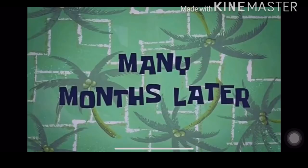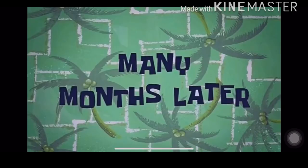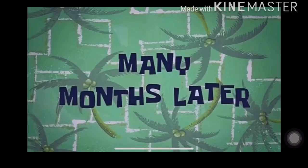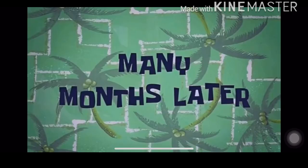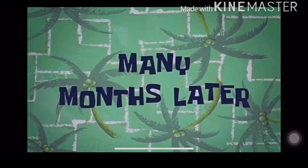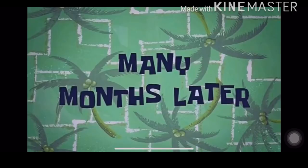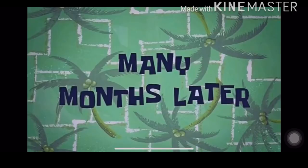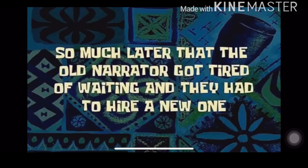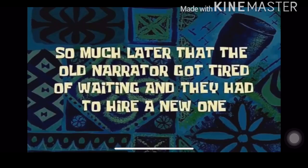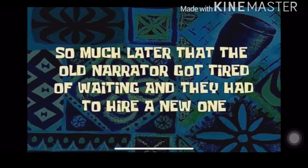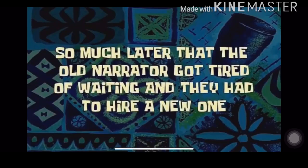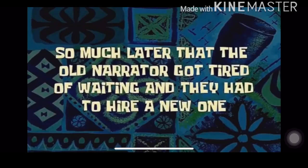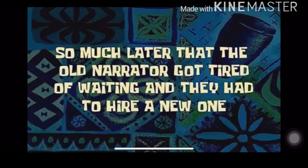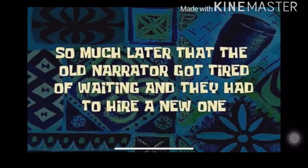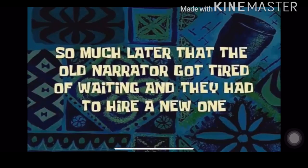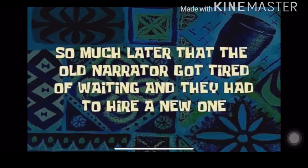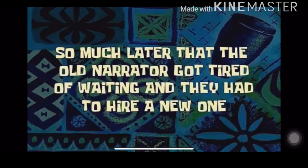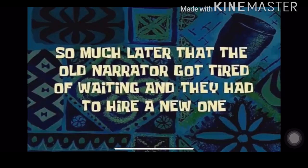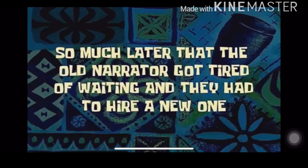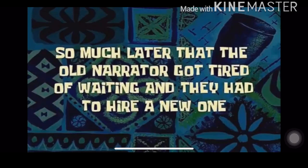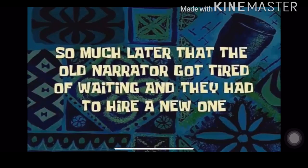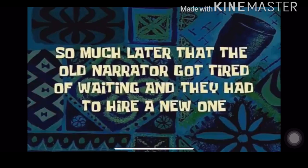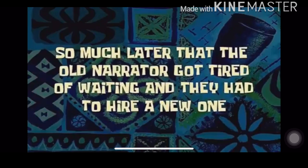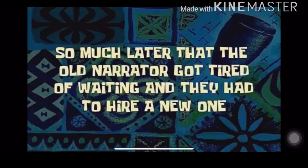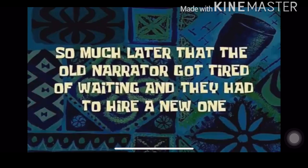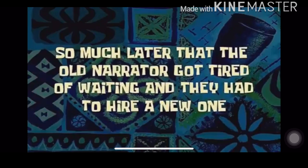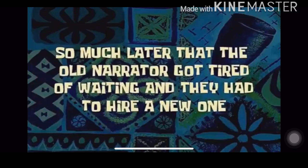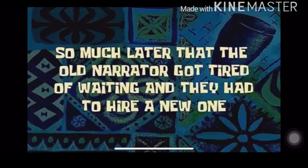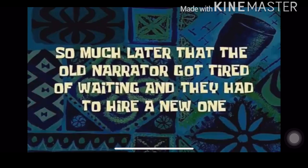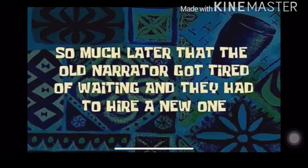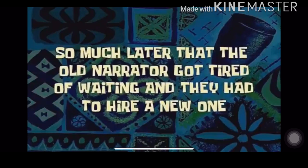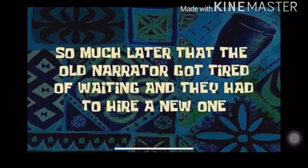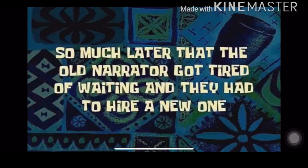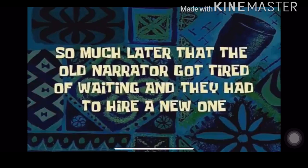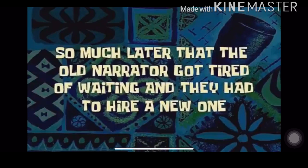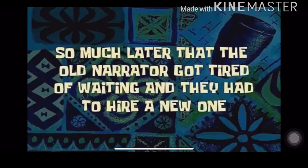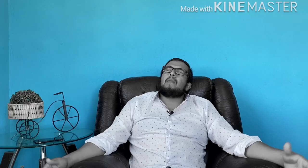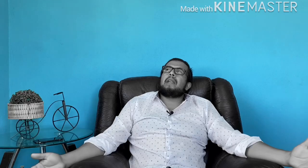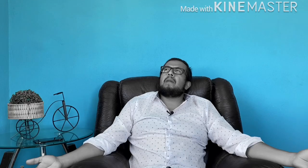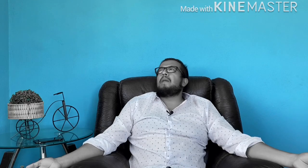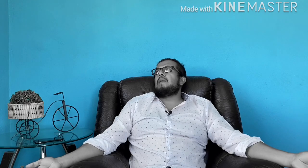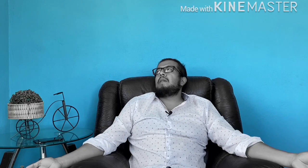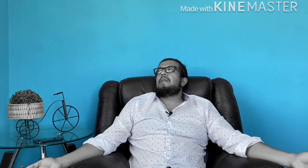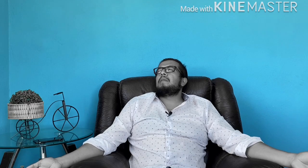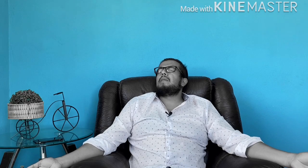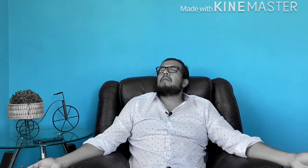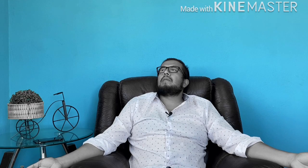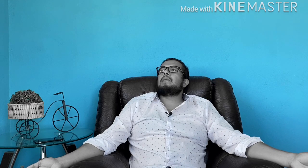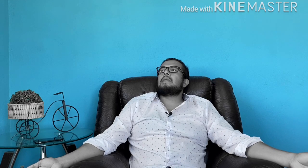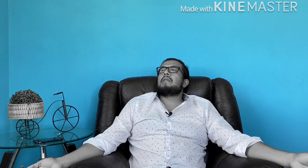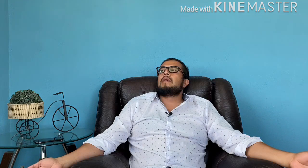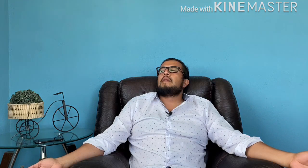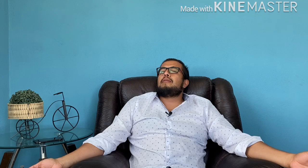muchos meses después, el antiguo narrador se cansó de esperar y tuvieron que contratar a uno nuevo. Bueno,